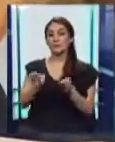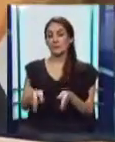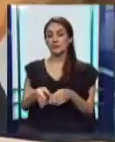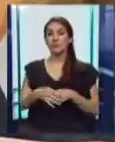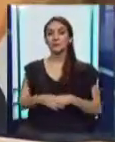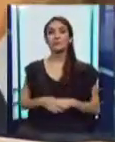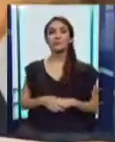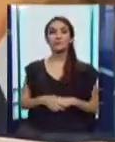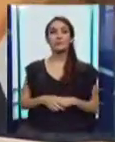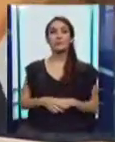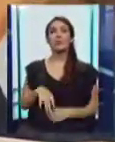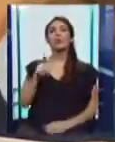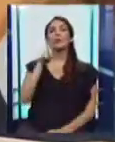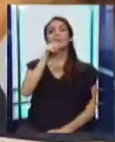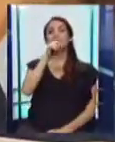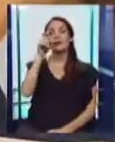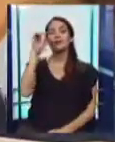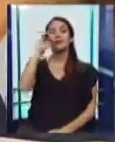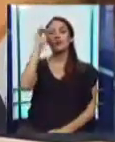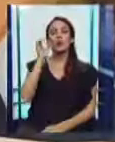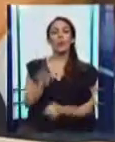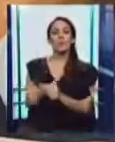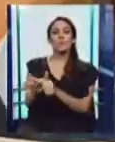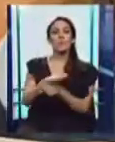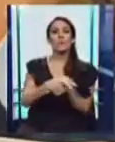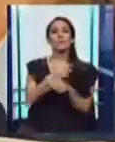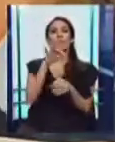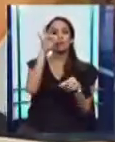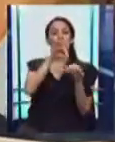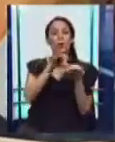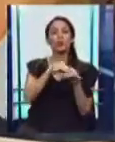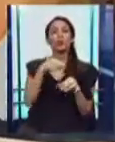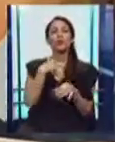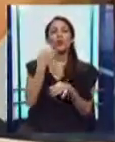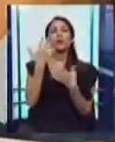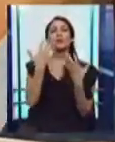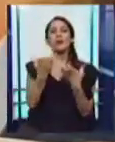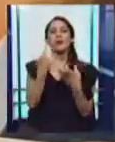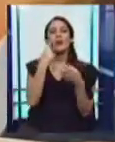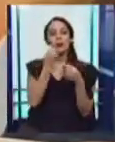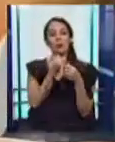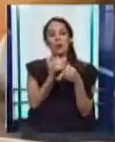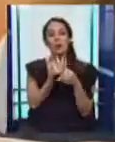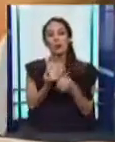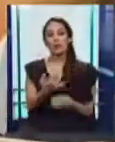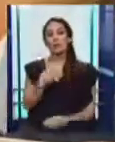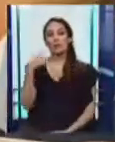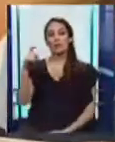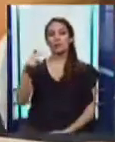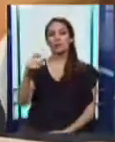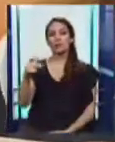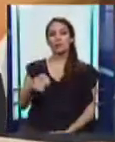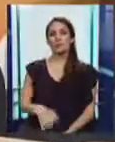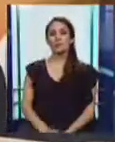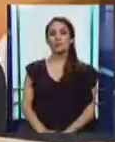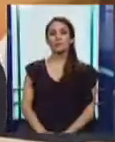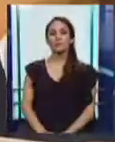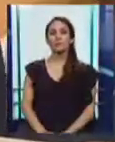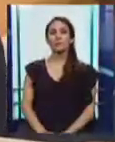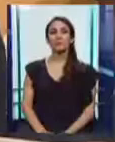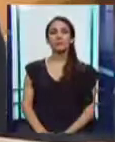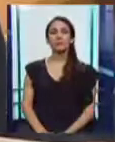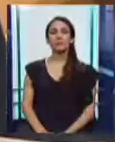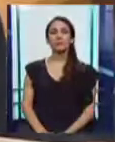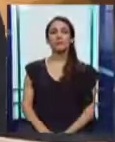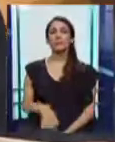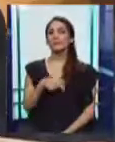decir, del 100% de los votos de los ecuatorianos. Esto